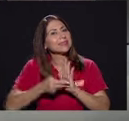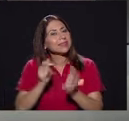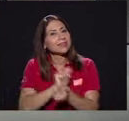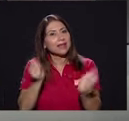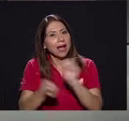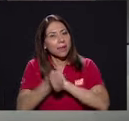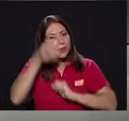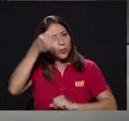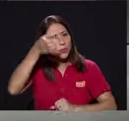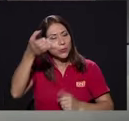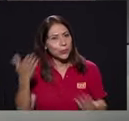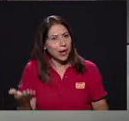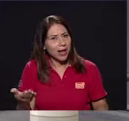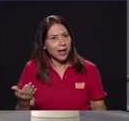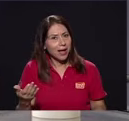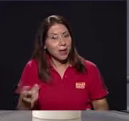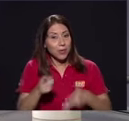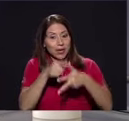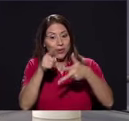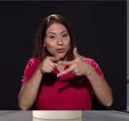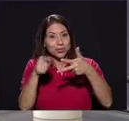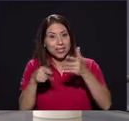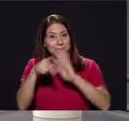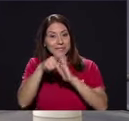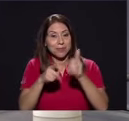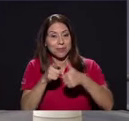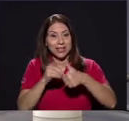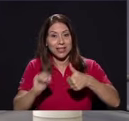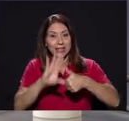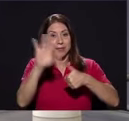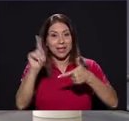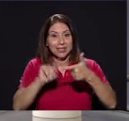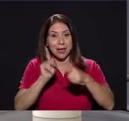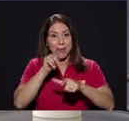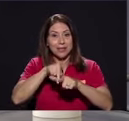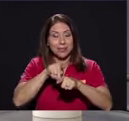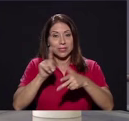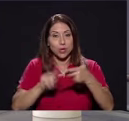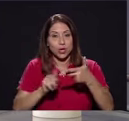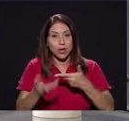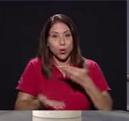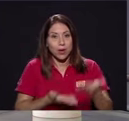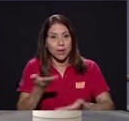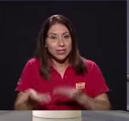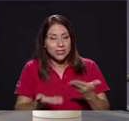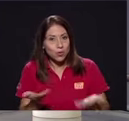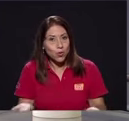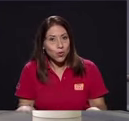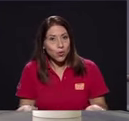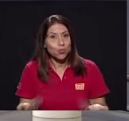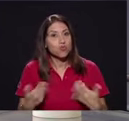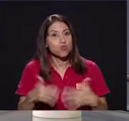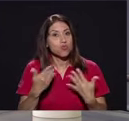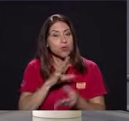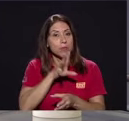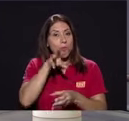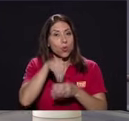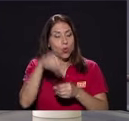cambio de cultura, ¿verdad? Porque los 3 principios, transparencia, participación y colaboración, nos involucra tanto